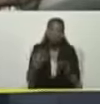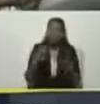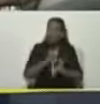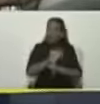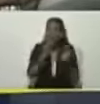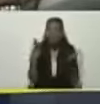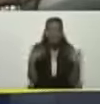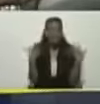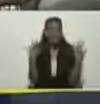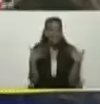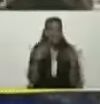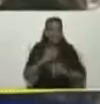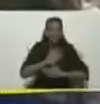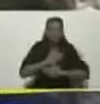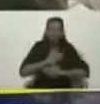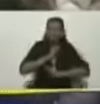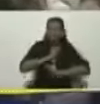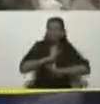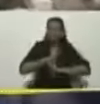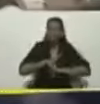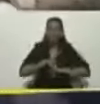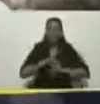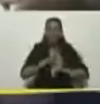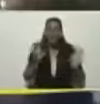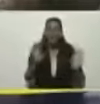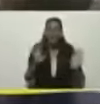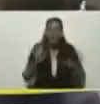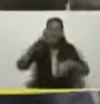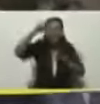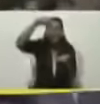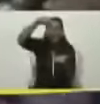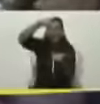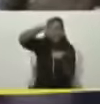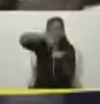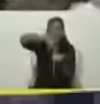felicidad de liberar, al tocar este botón,